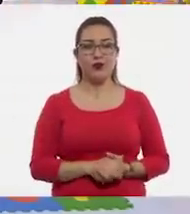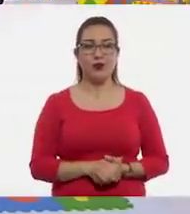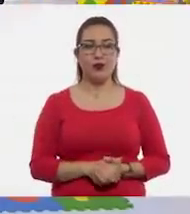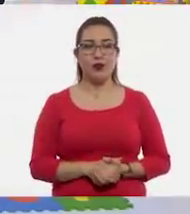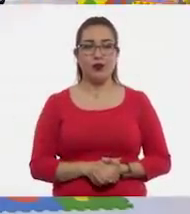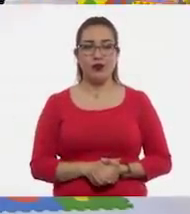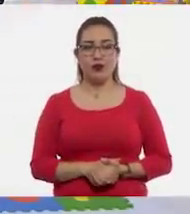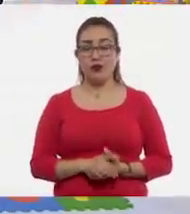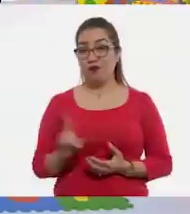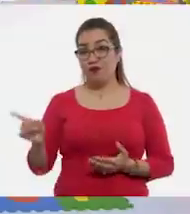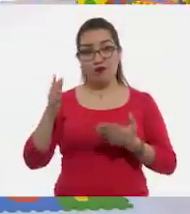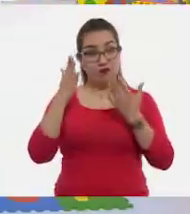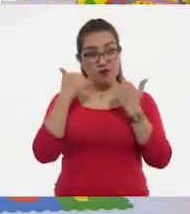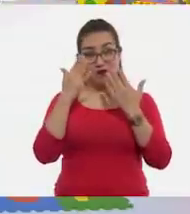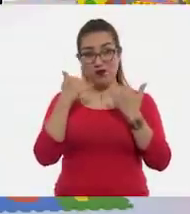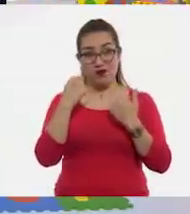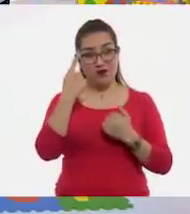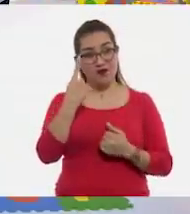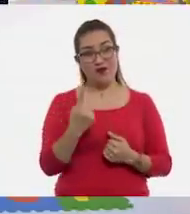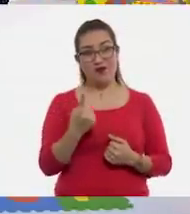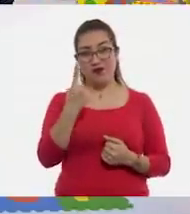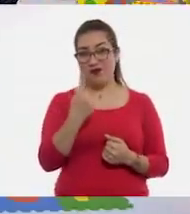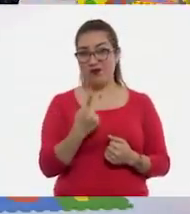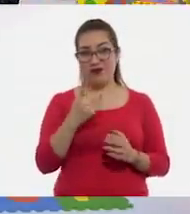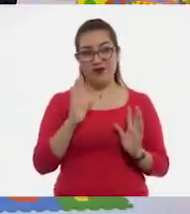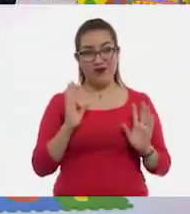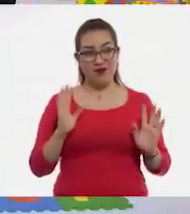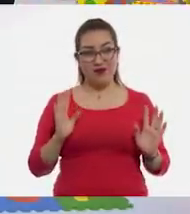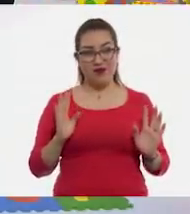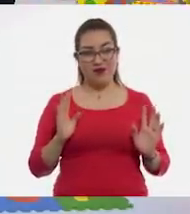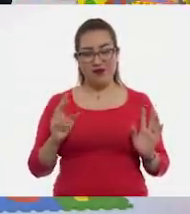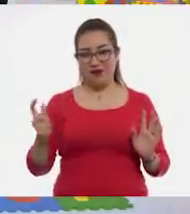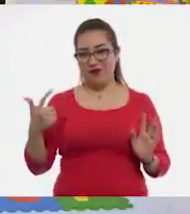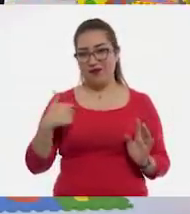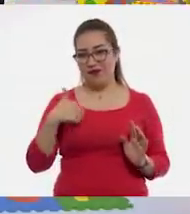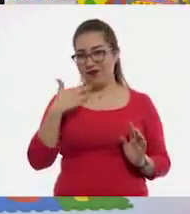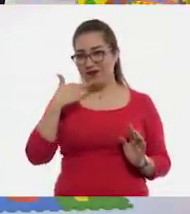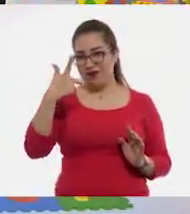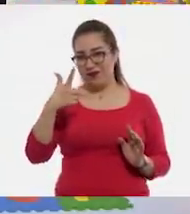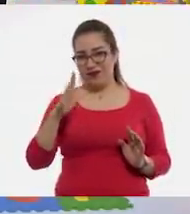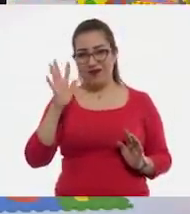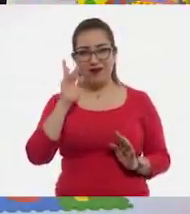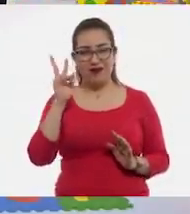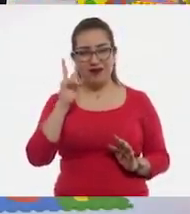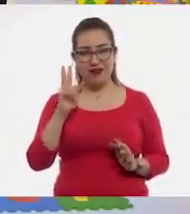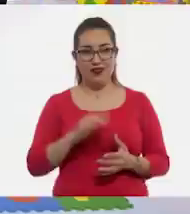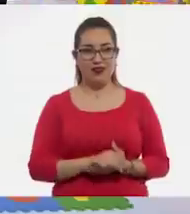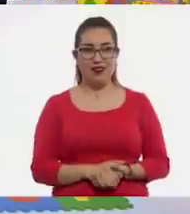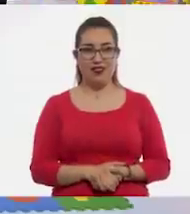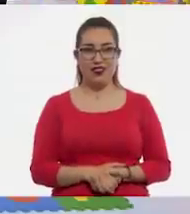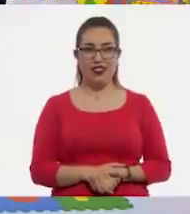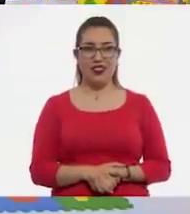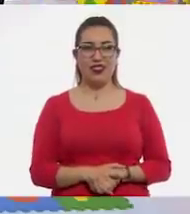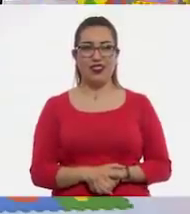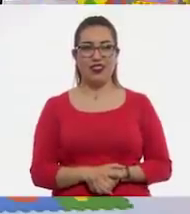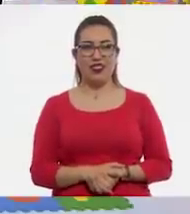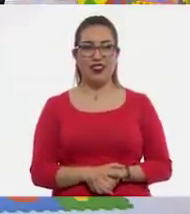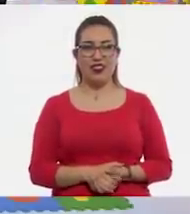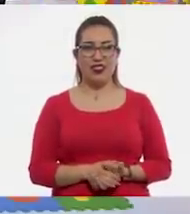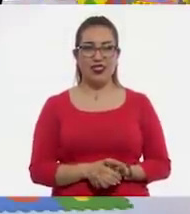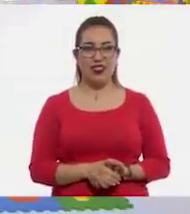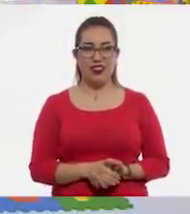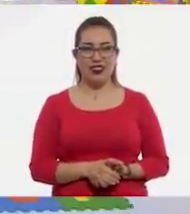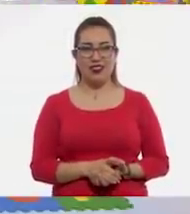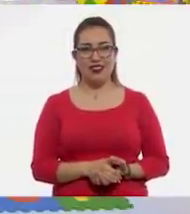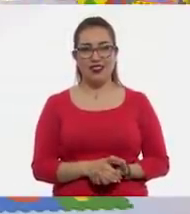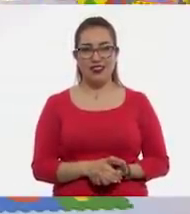No, no hay no uno. Puede ser. Por lo tanto, lo mínimo que podría sacar serían 40. A ver, si